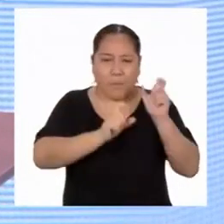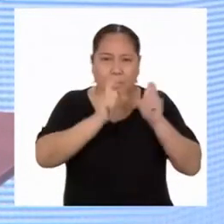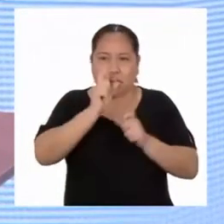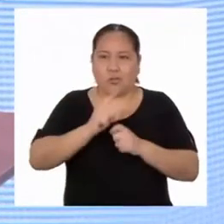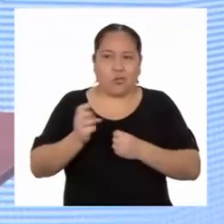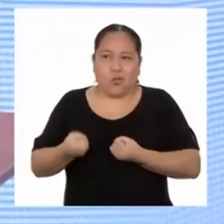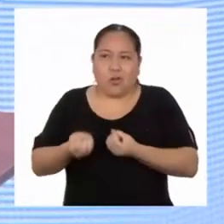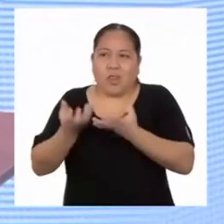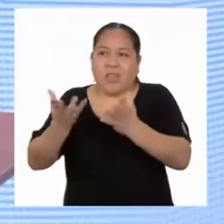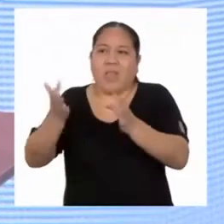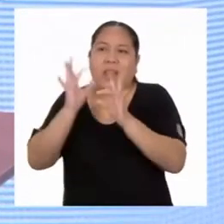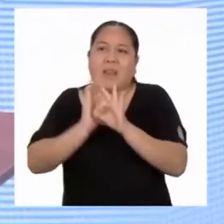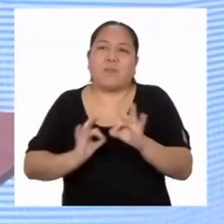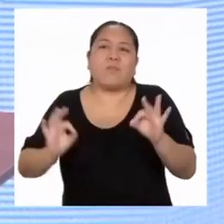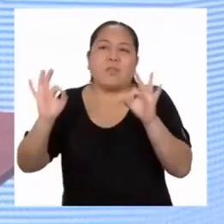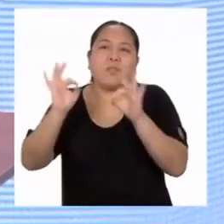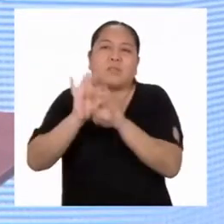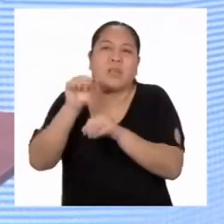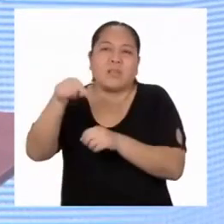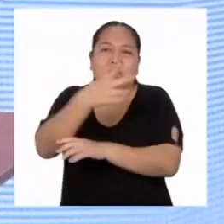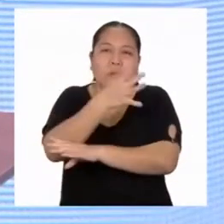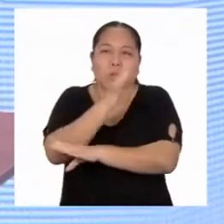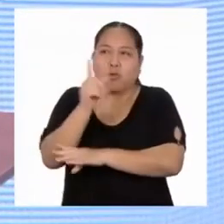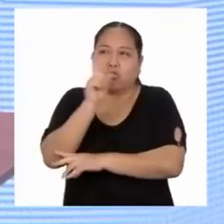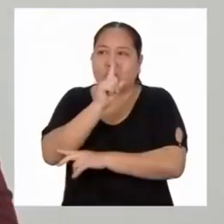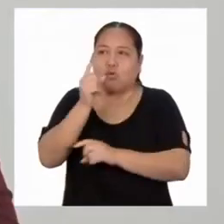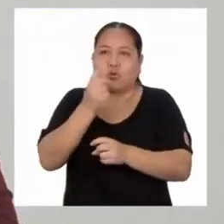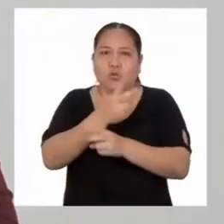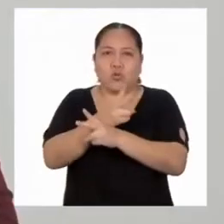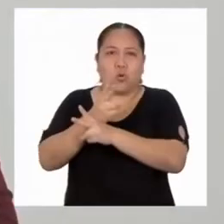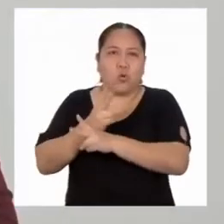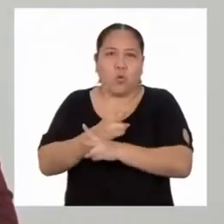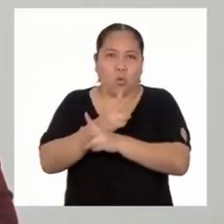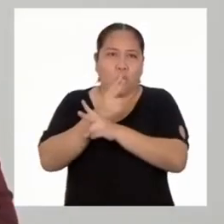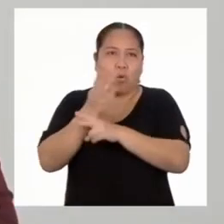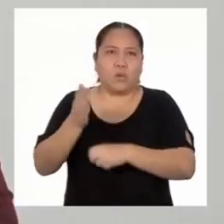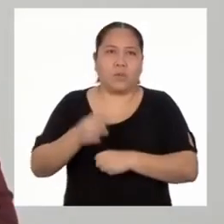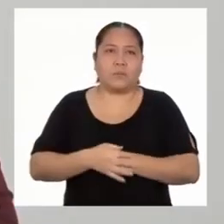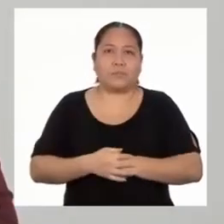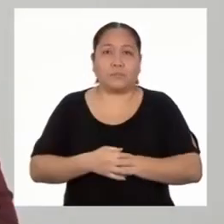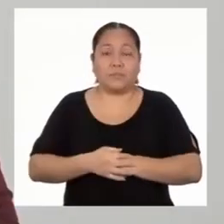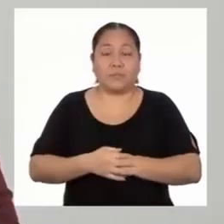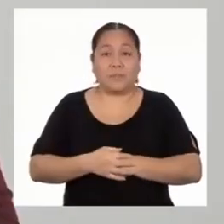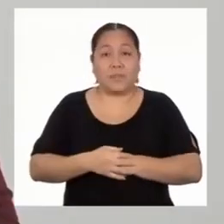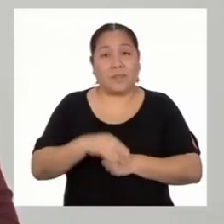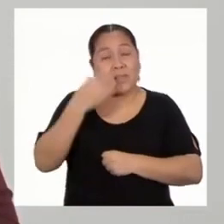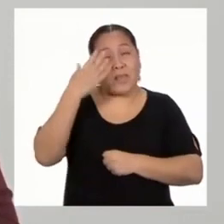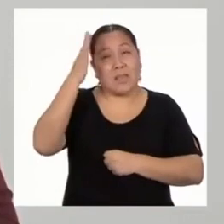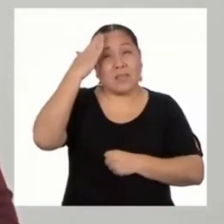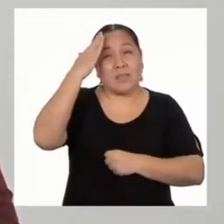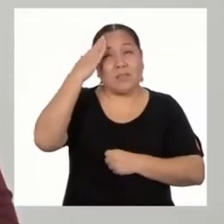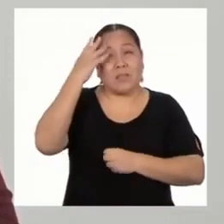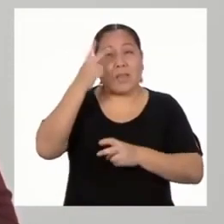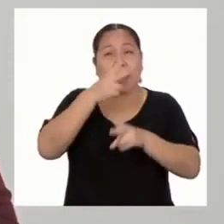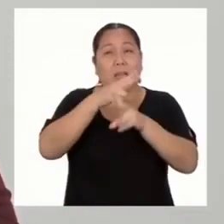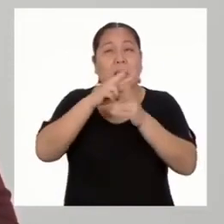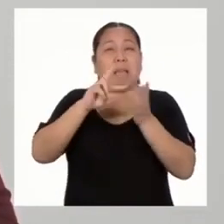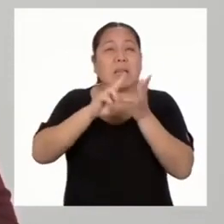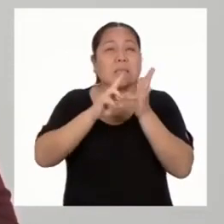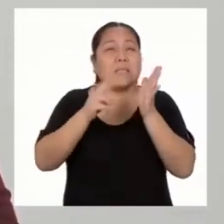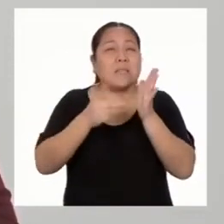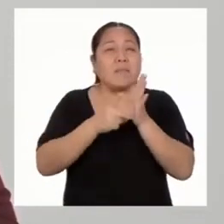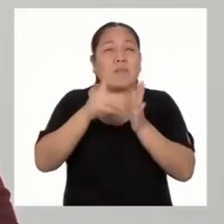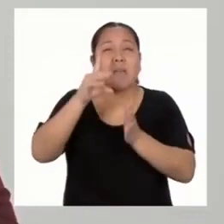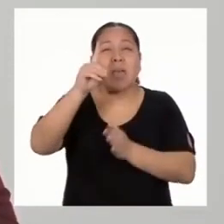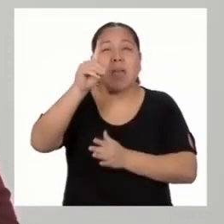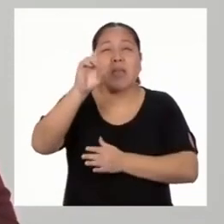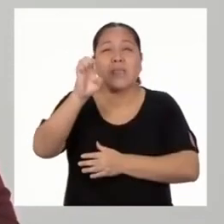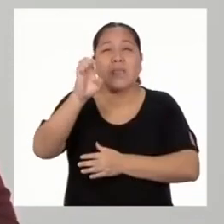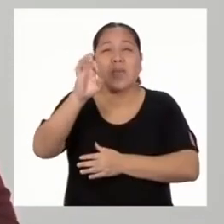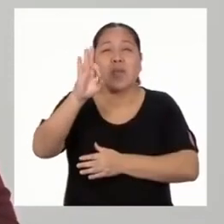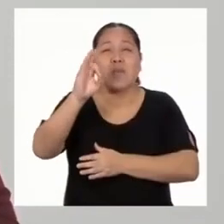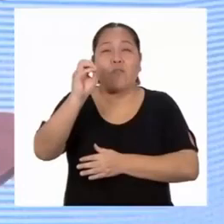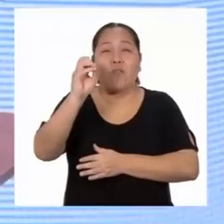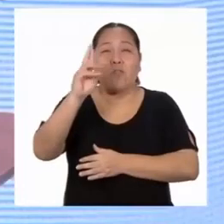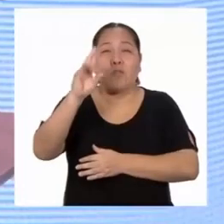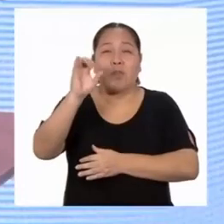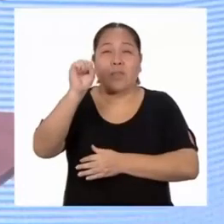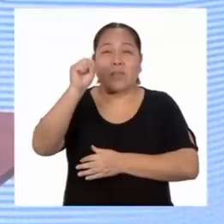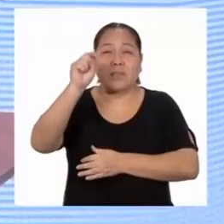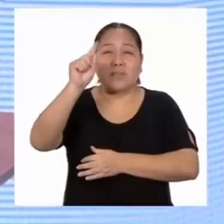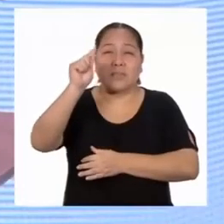nuestros bosques y no los cuidamos apropiadamente. ¿Y ya tienes una idea de lo que significa deforestación y